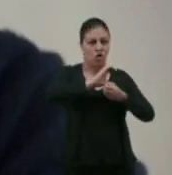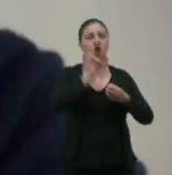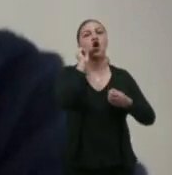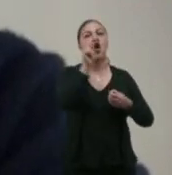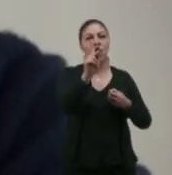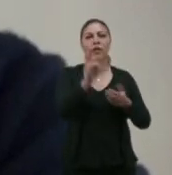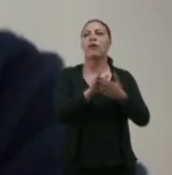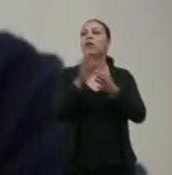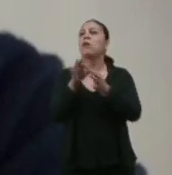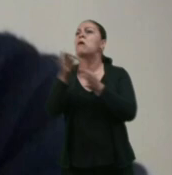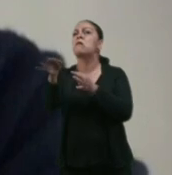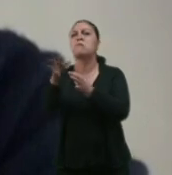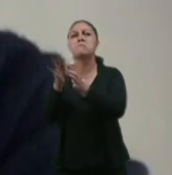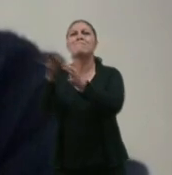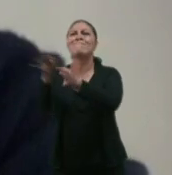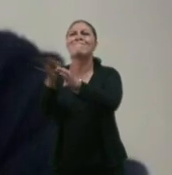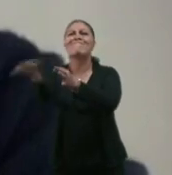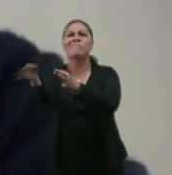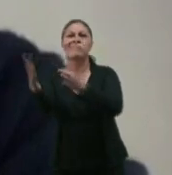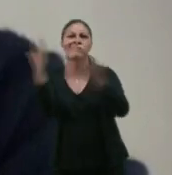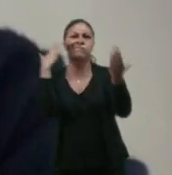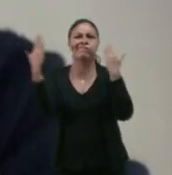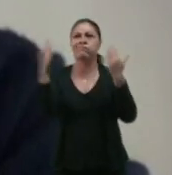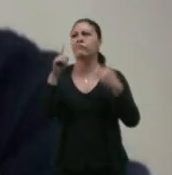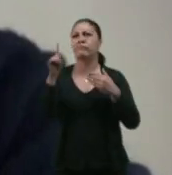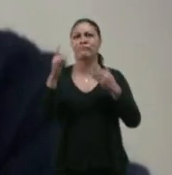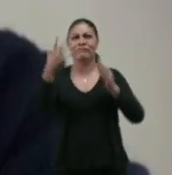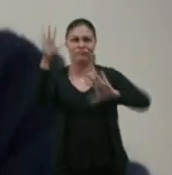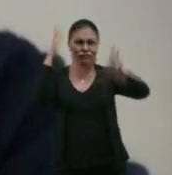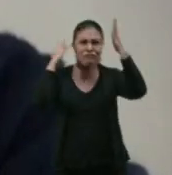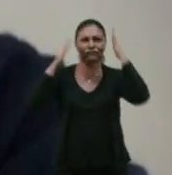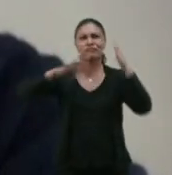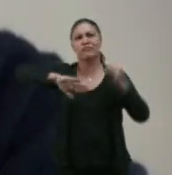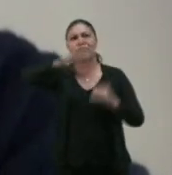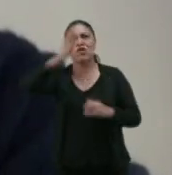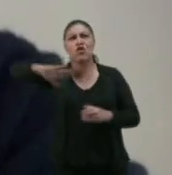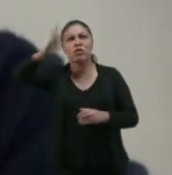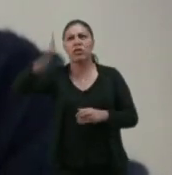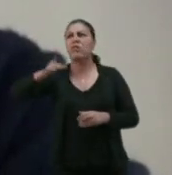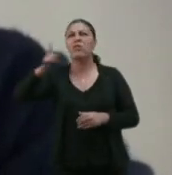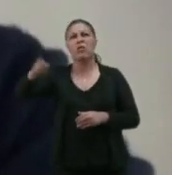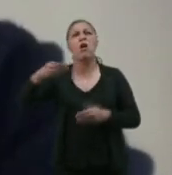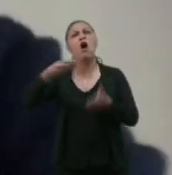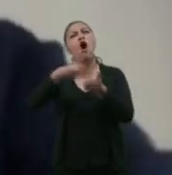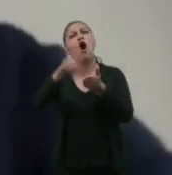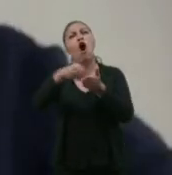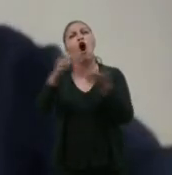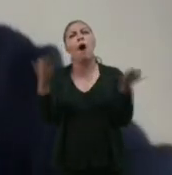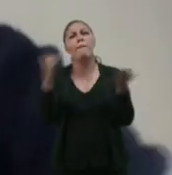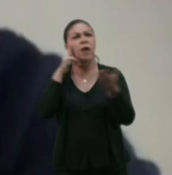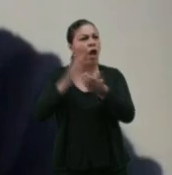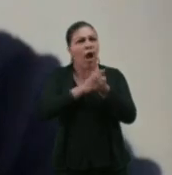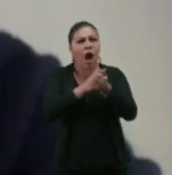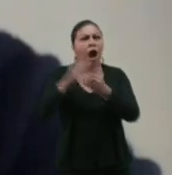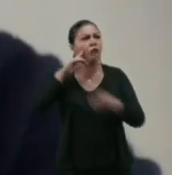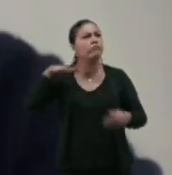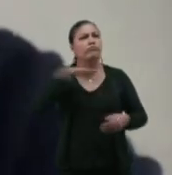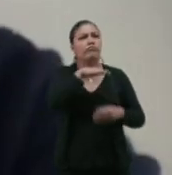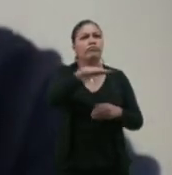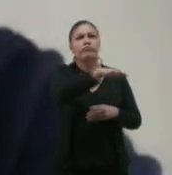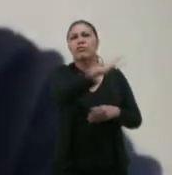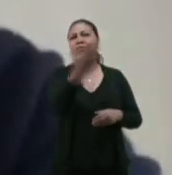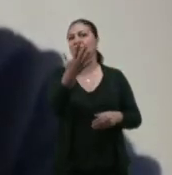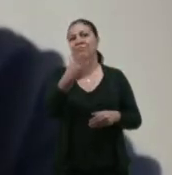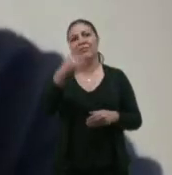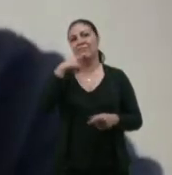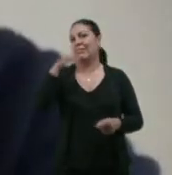muy complejas, con junglas, con montañas, que es muy difícil tener una infraestructura de rutas que llegue a todos los pueblos del país, ¿no?